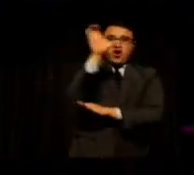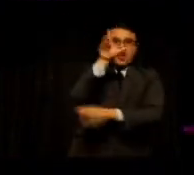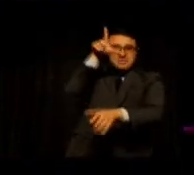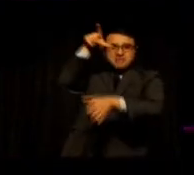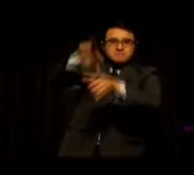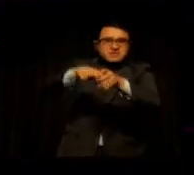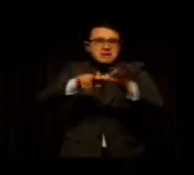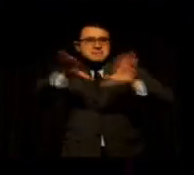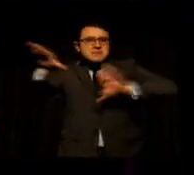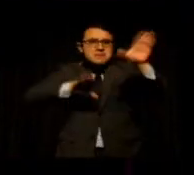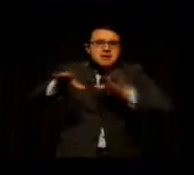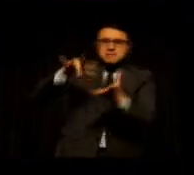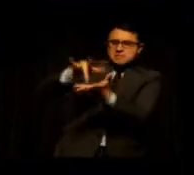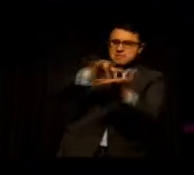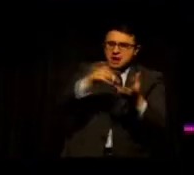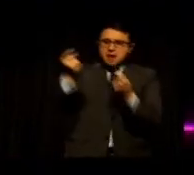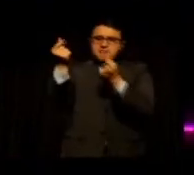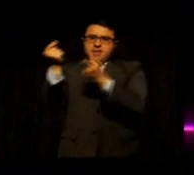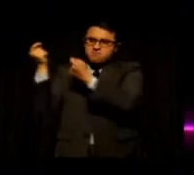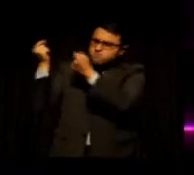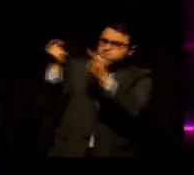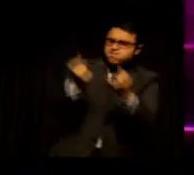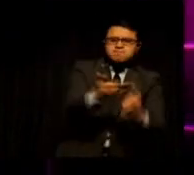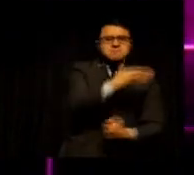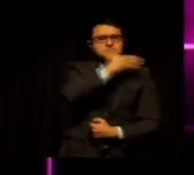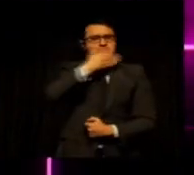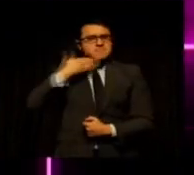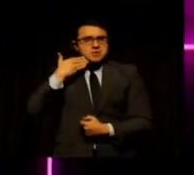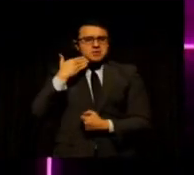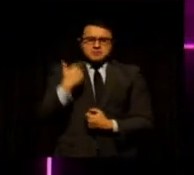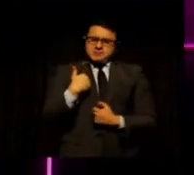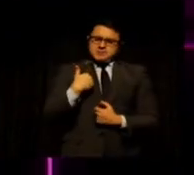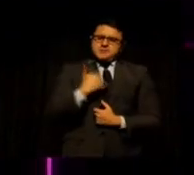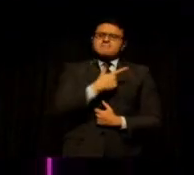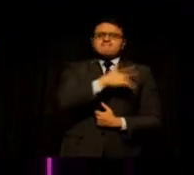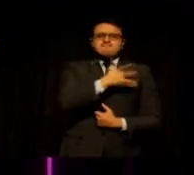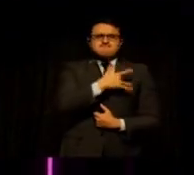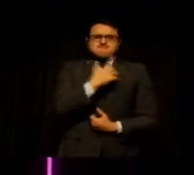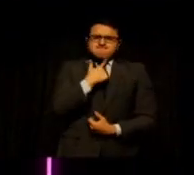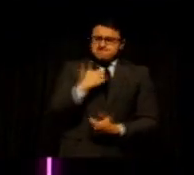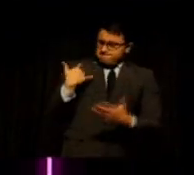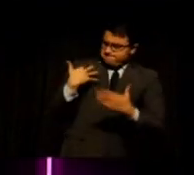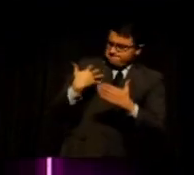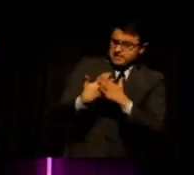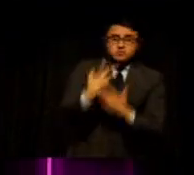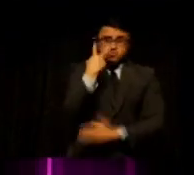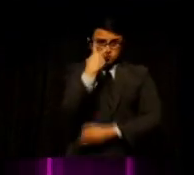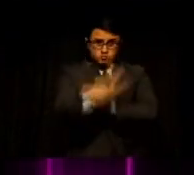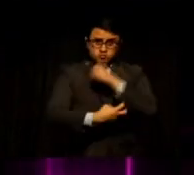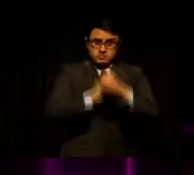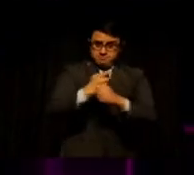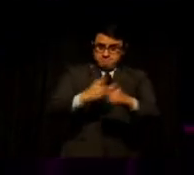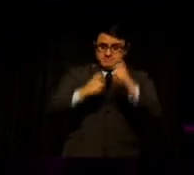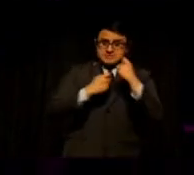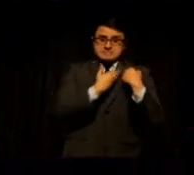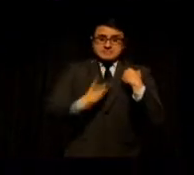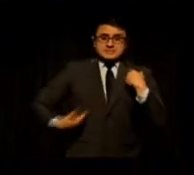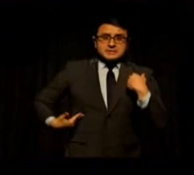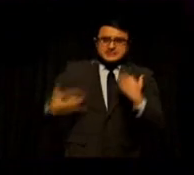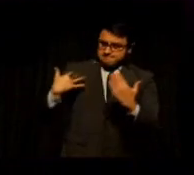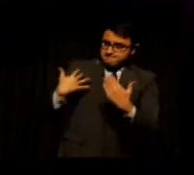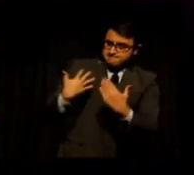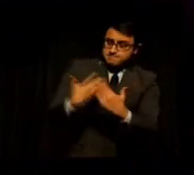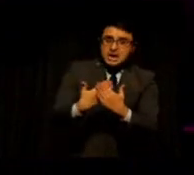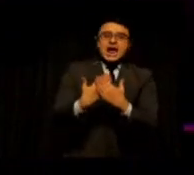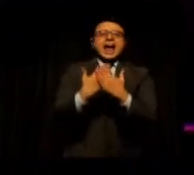y también tenga mejores ingresos por eso también me complace que en estos dos años podemos sacar adelante un nuevo